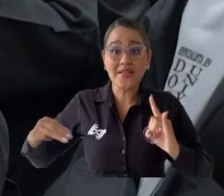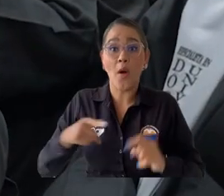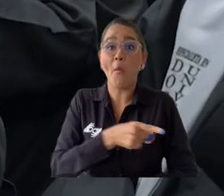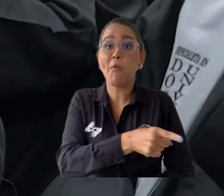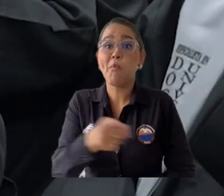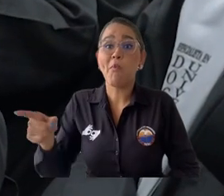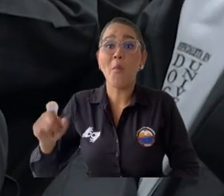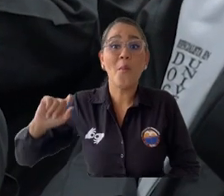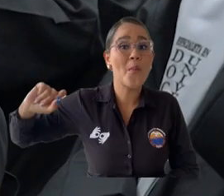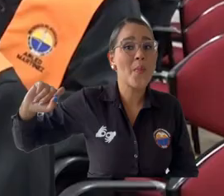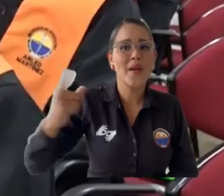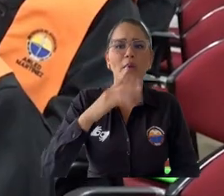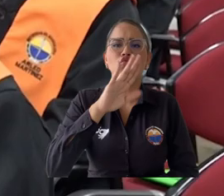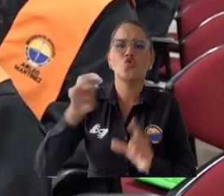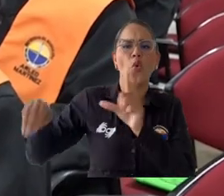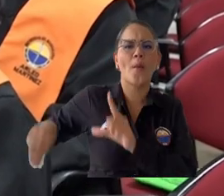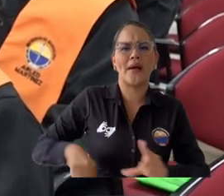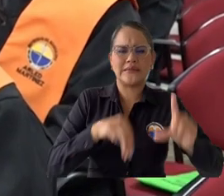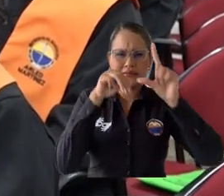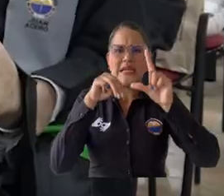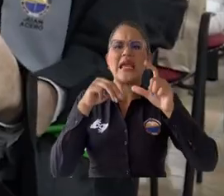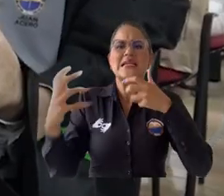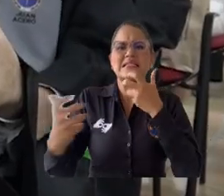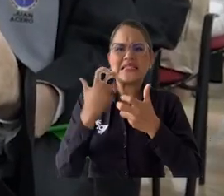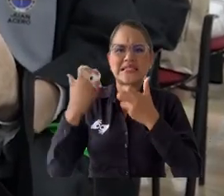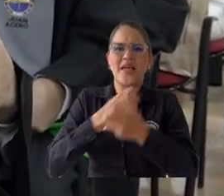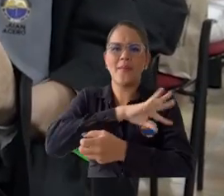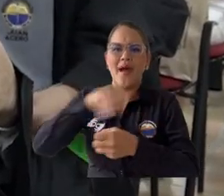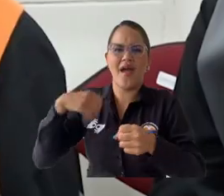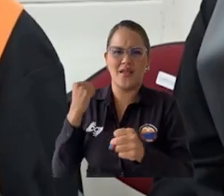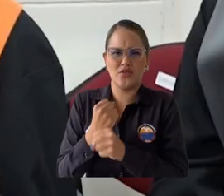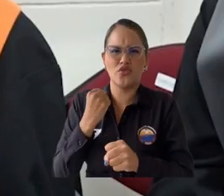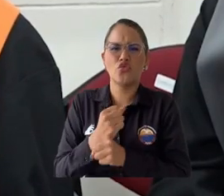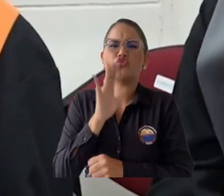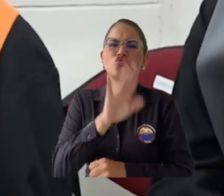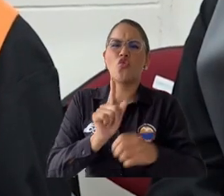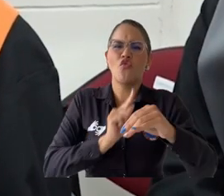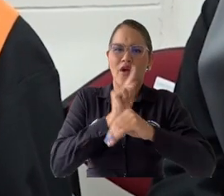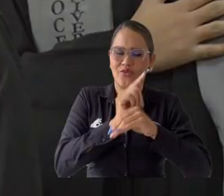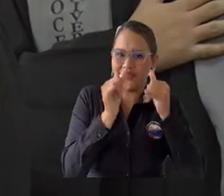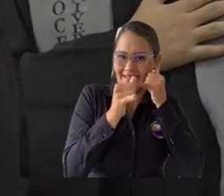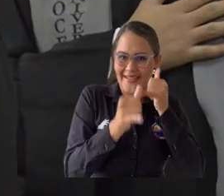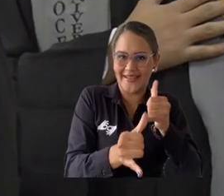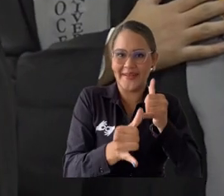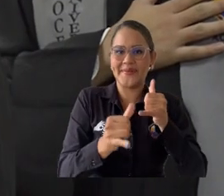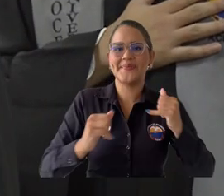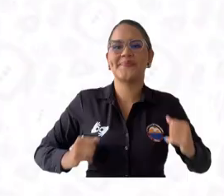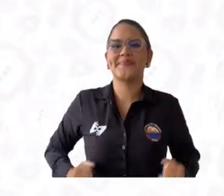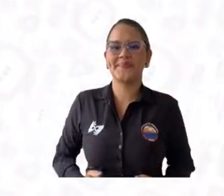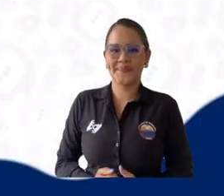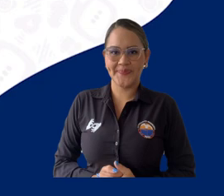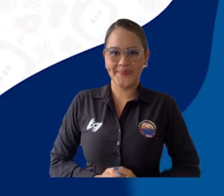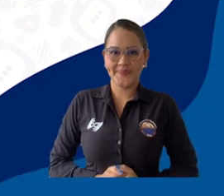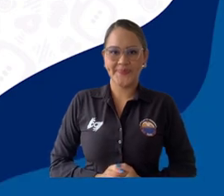se encontraban los primeros graduados de la Maestría en Sistemas de Gestión, programa adscrito a la Facultad de Ingeniería.